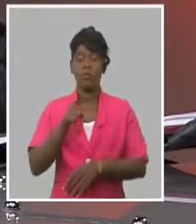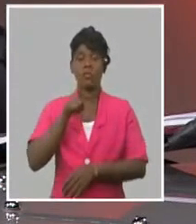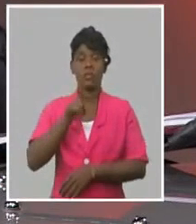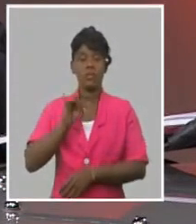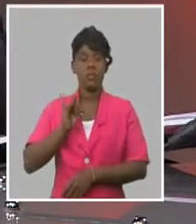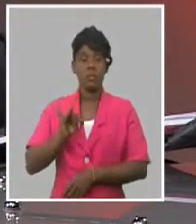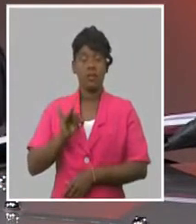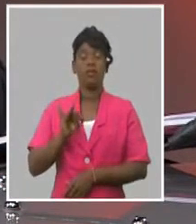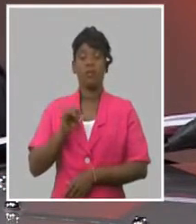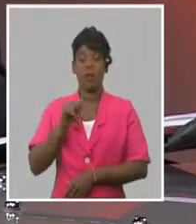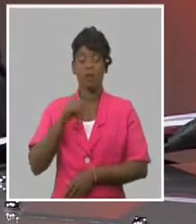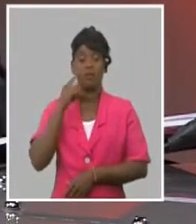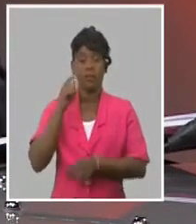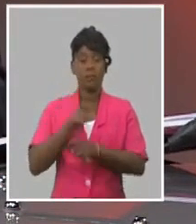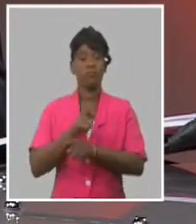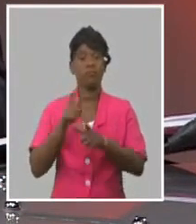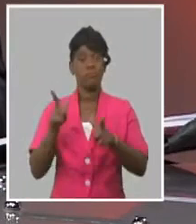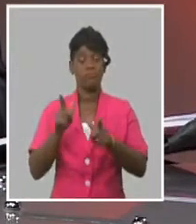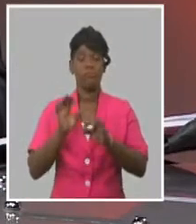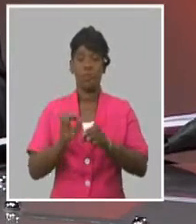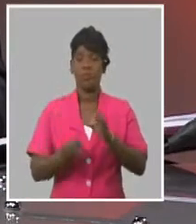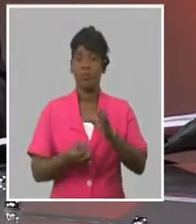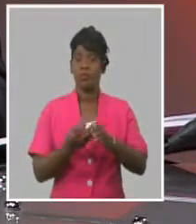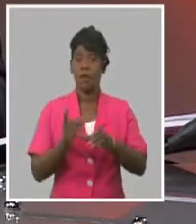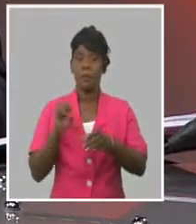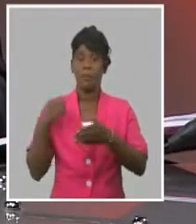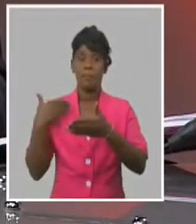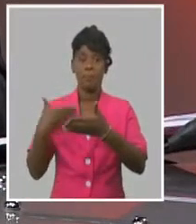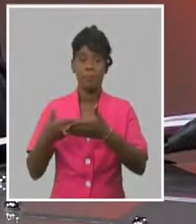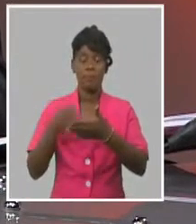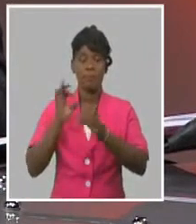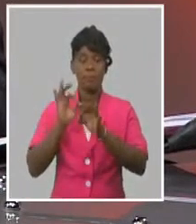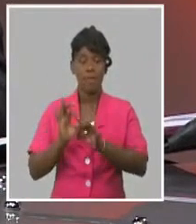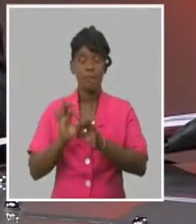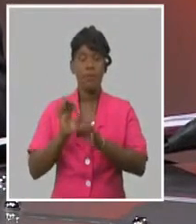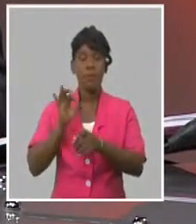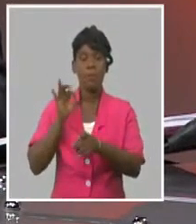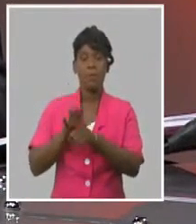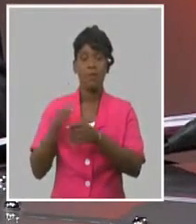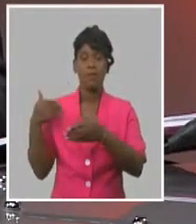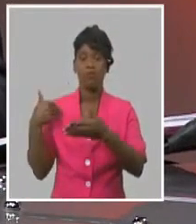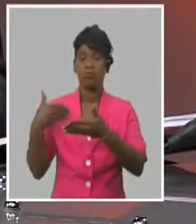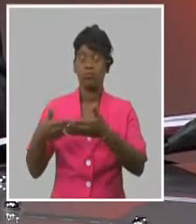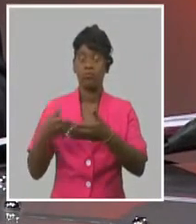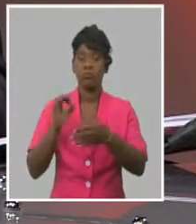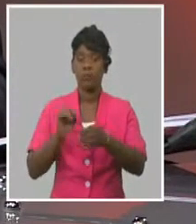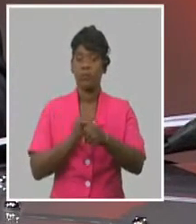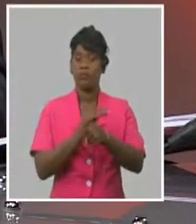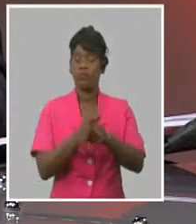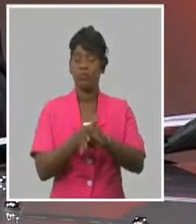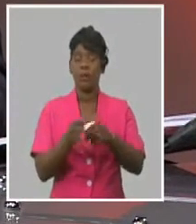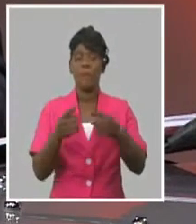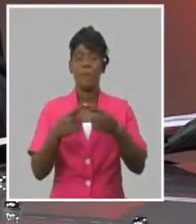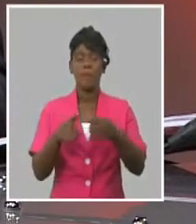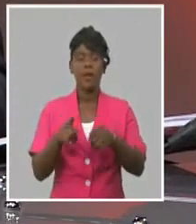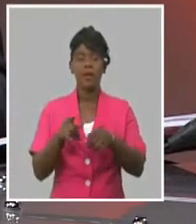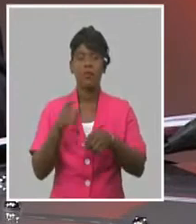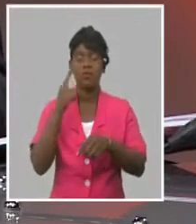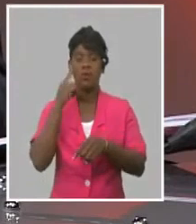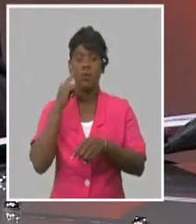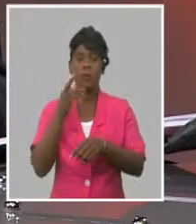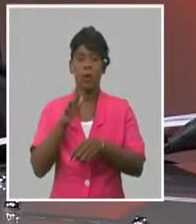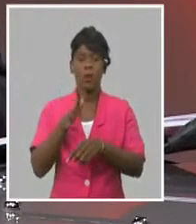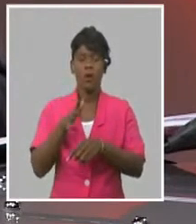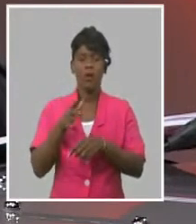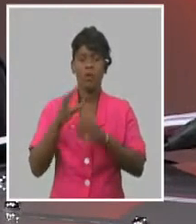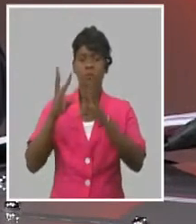entonces 6.017 desde que comenzó la pandemia. Sin embargo, de los más de 600 pacientes activos que llegamos a tener